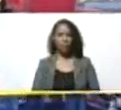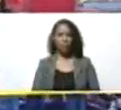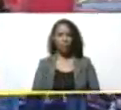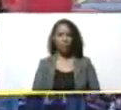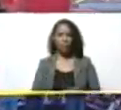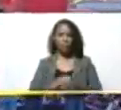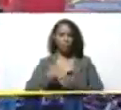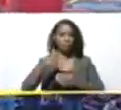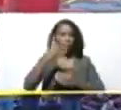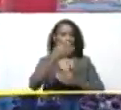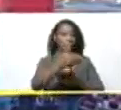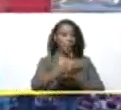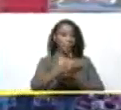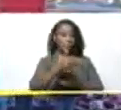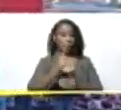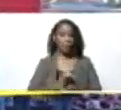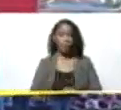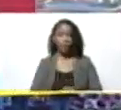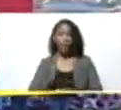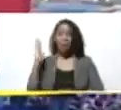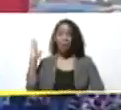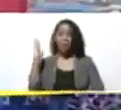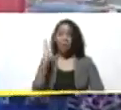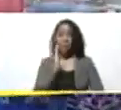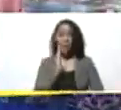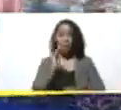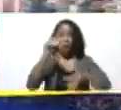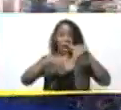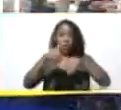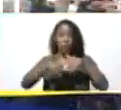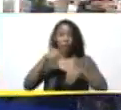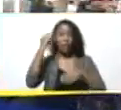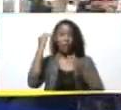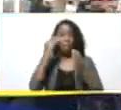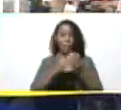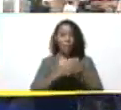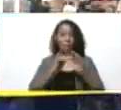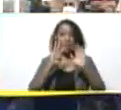Luego vinieron las elecciones de